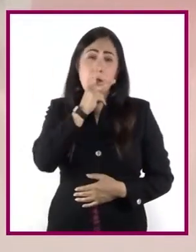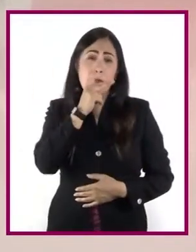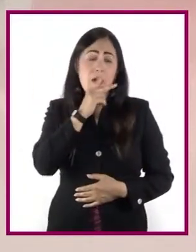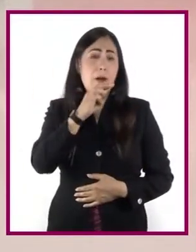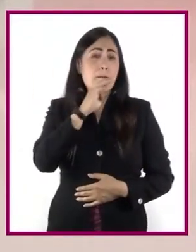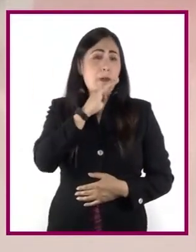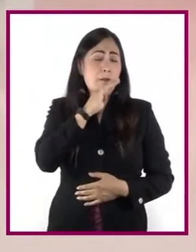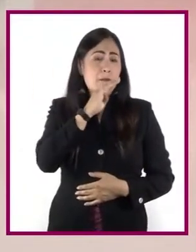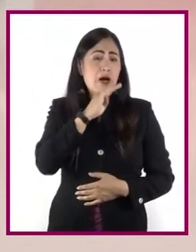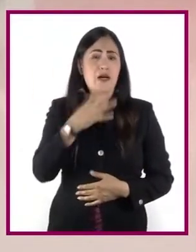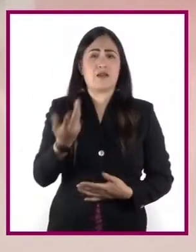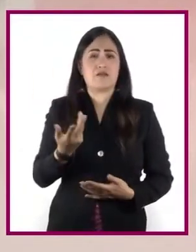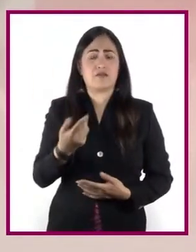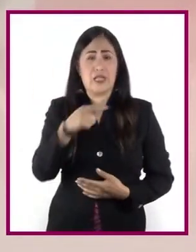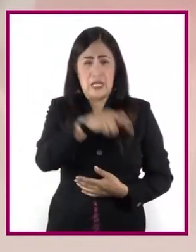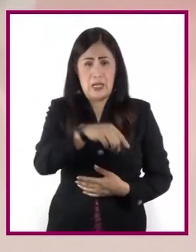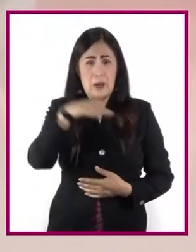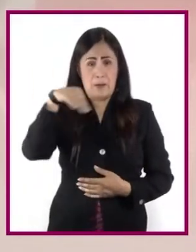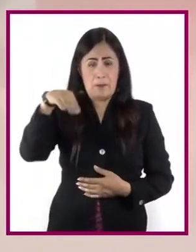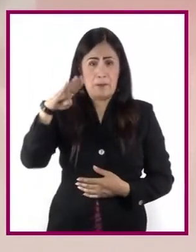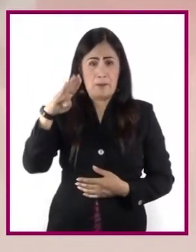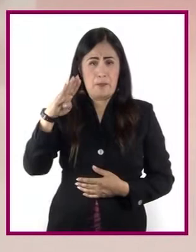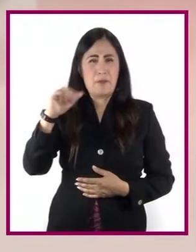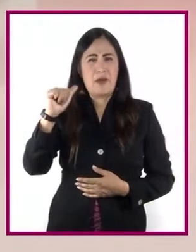los logros más importantes de Mabel?